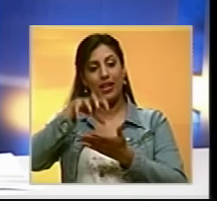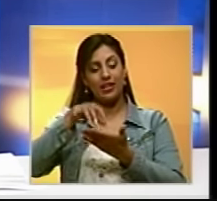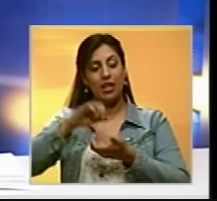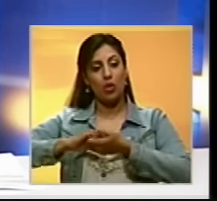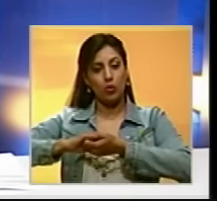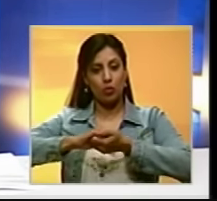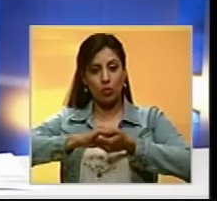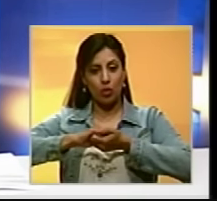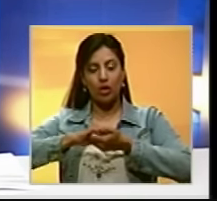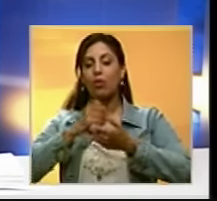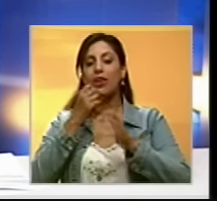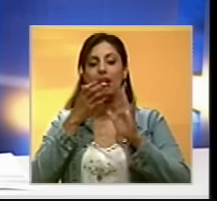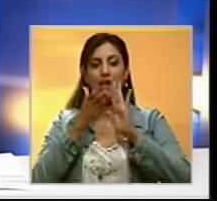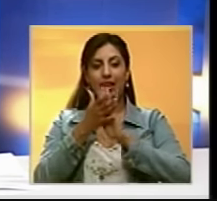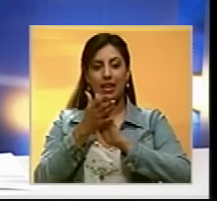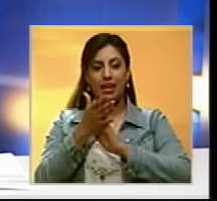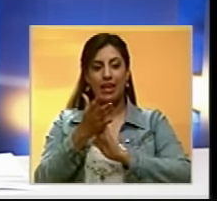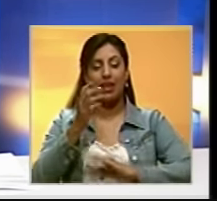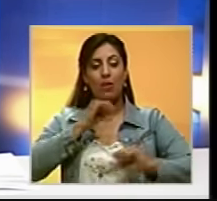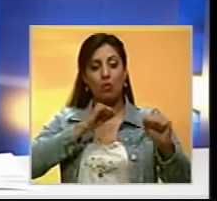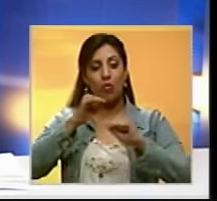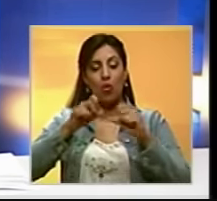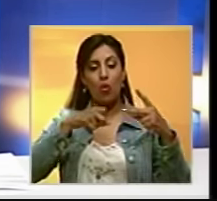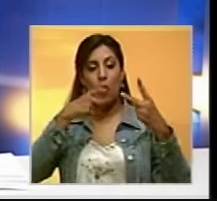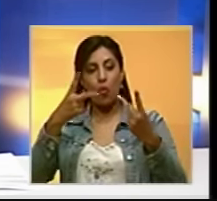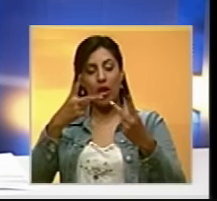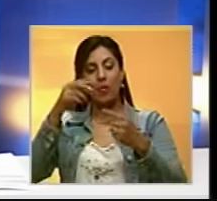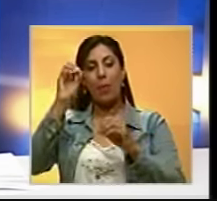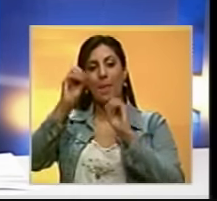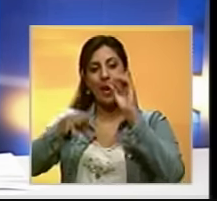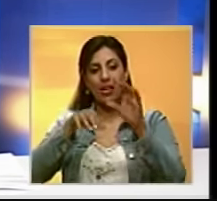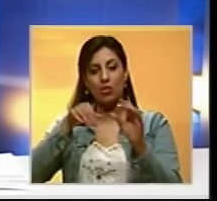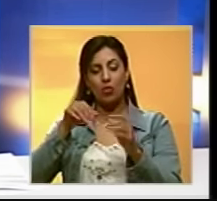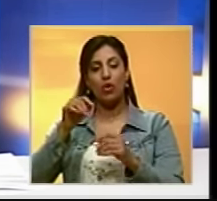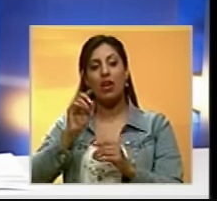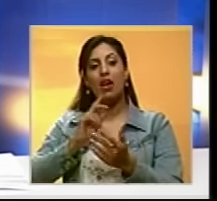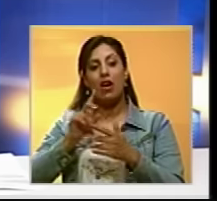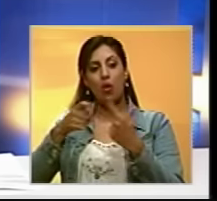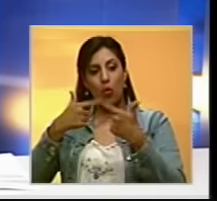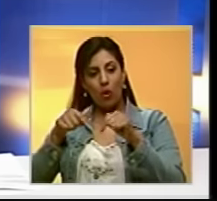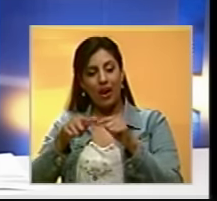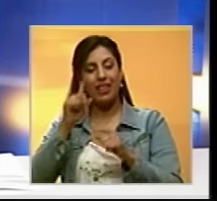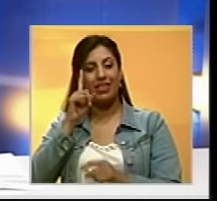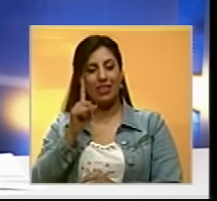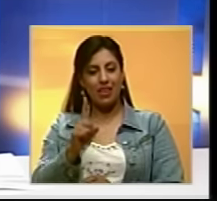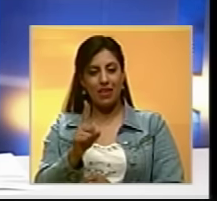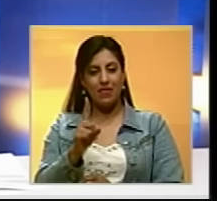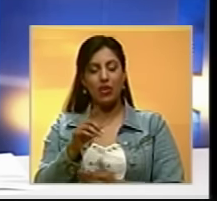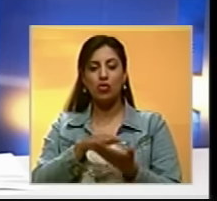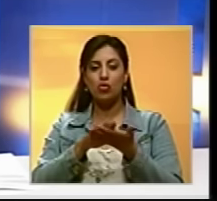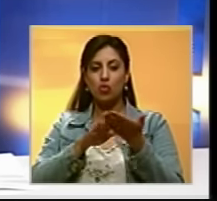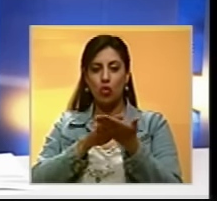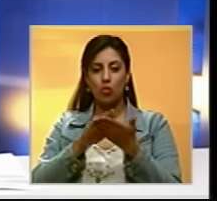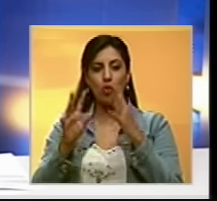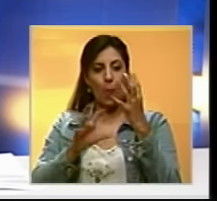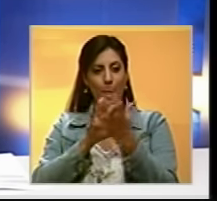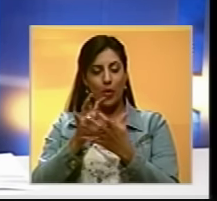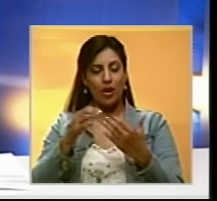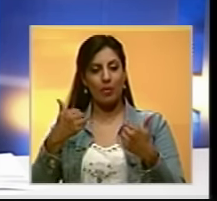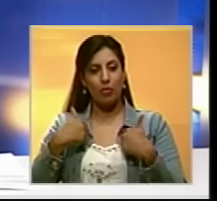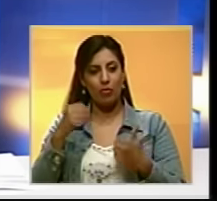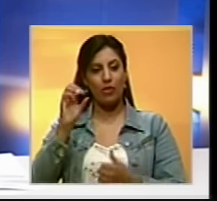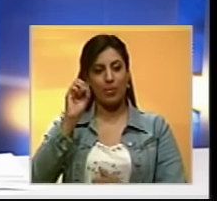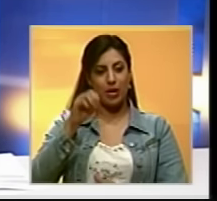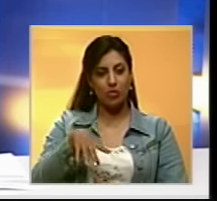Trujillo Henry Rangel Silva aseguró que la activación del nuevo relleno sanitario del salto en motatán es la solución a la problemática de la